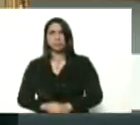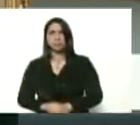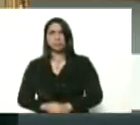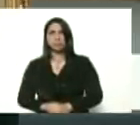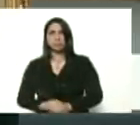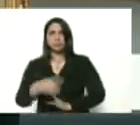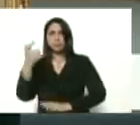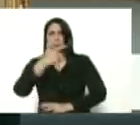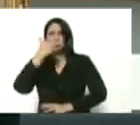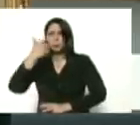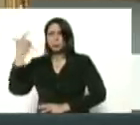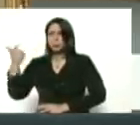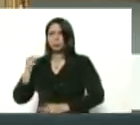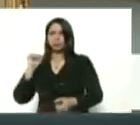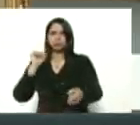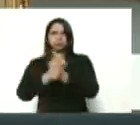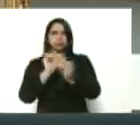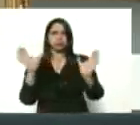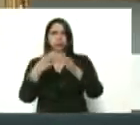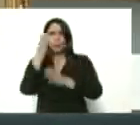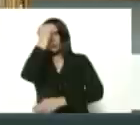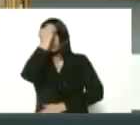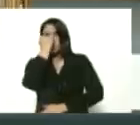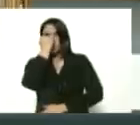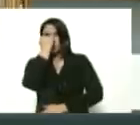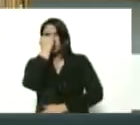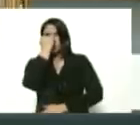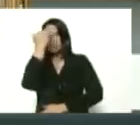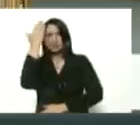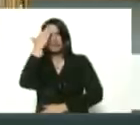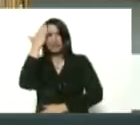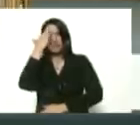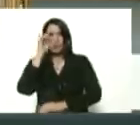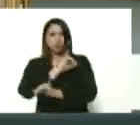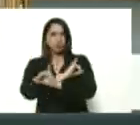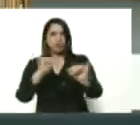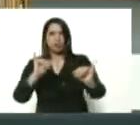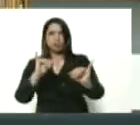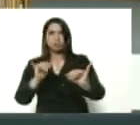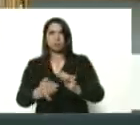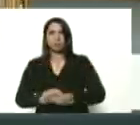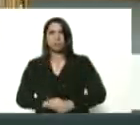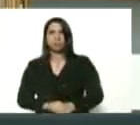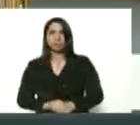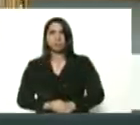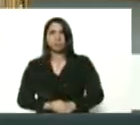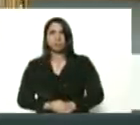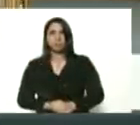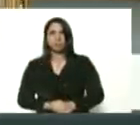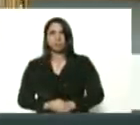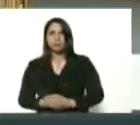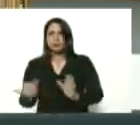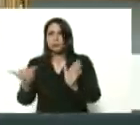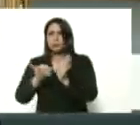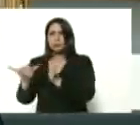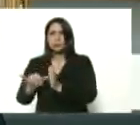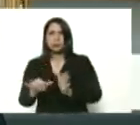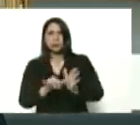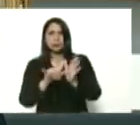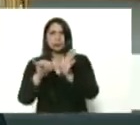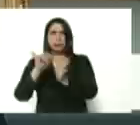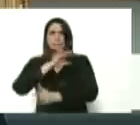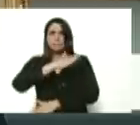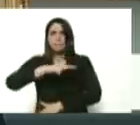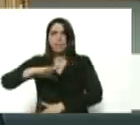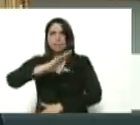a la búsqueda y captura de los grupos terroristas que sabíamos estaban pululando alrededor del Mar Caribe.